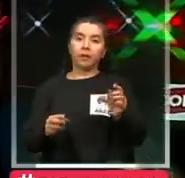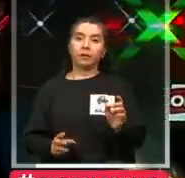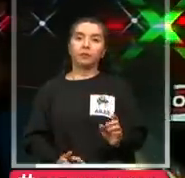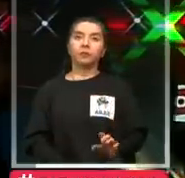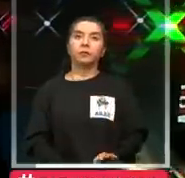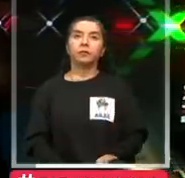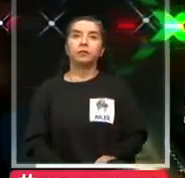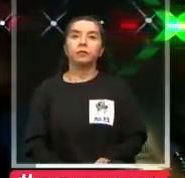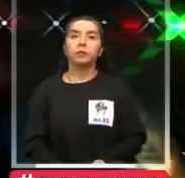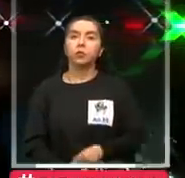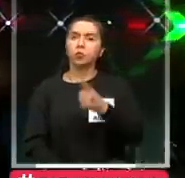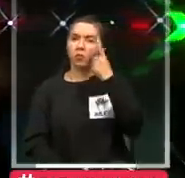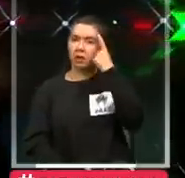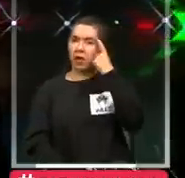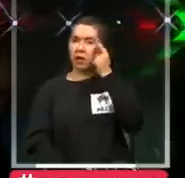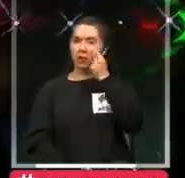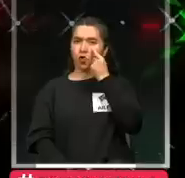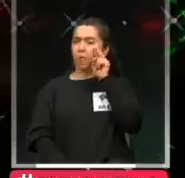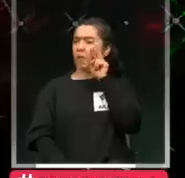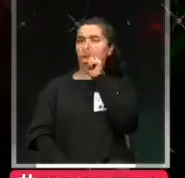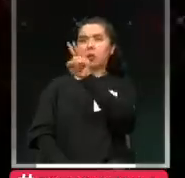Es que no me doy cuenta